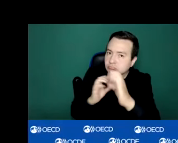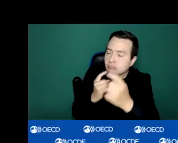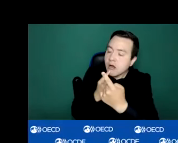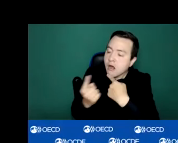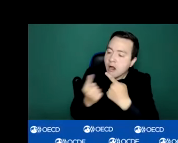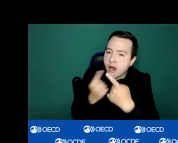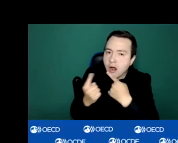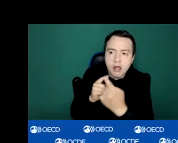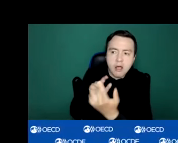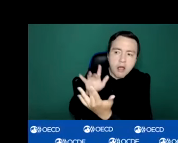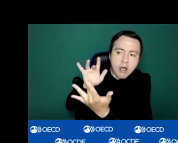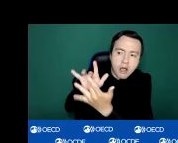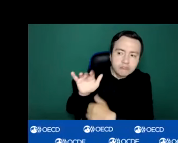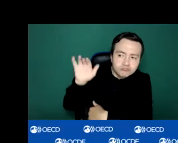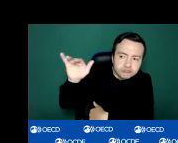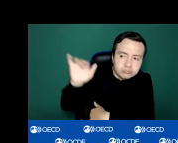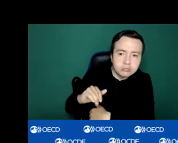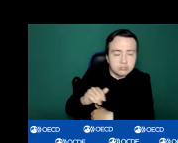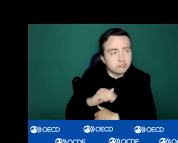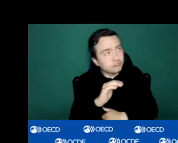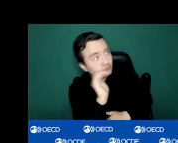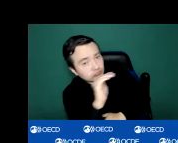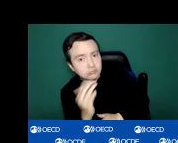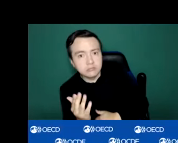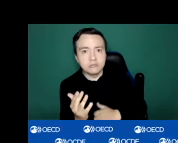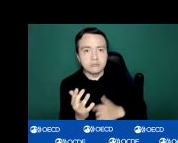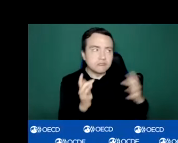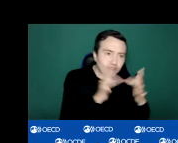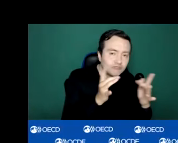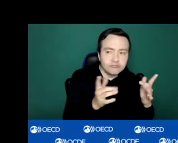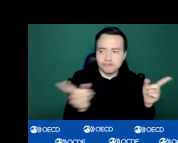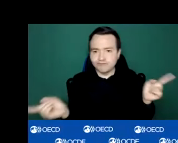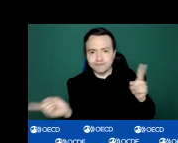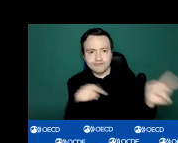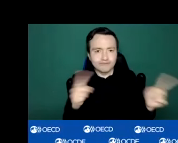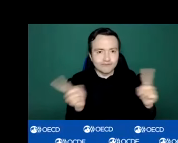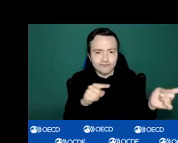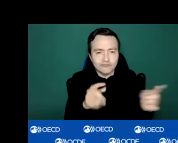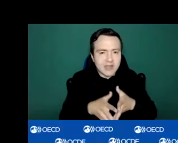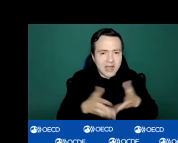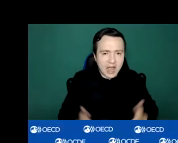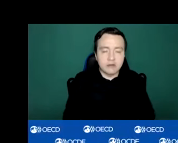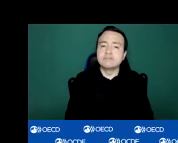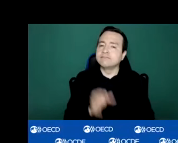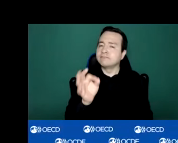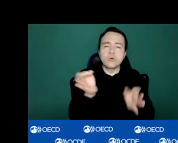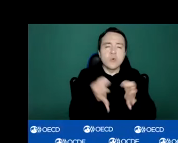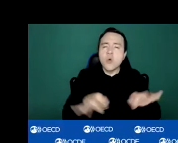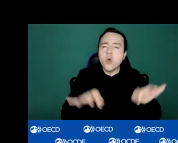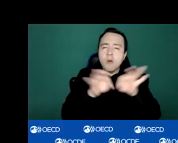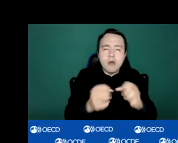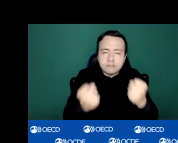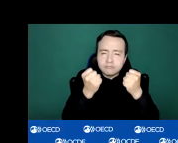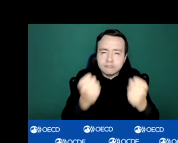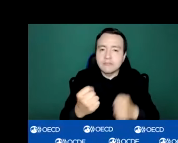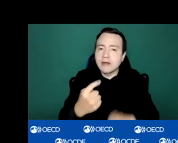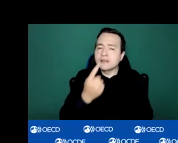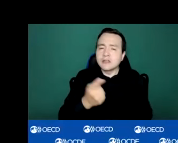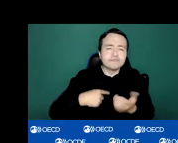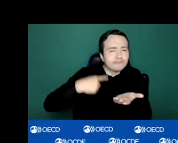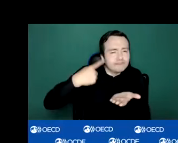proveedores de salud o no? This highlights the important point that we might be talking Y a creo que lot esto resalta el